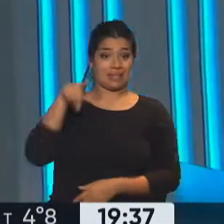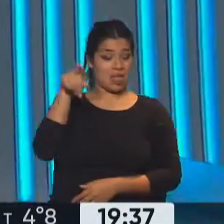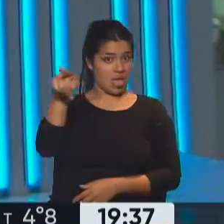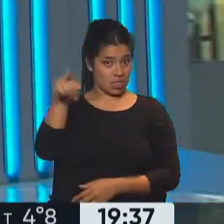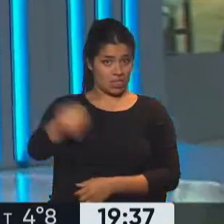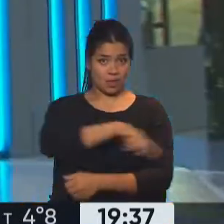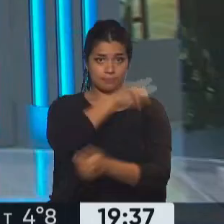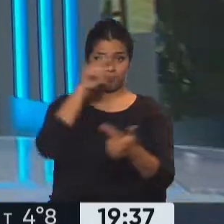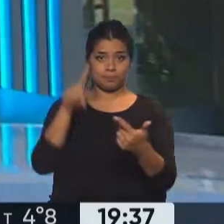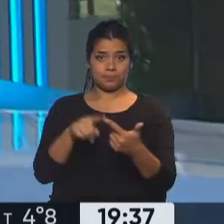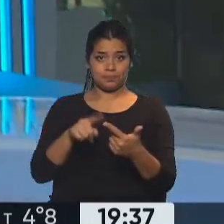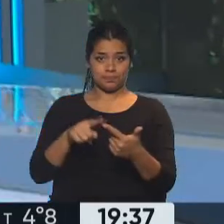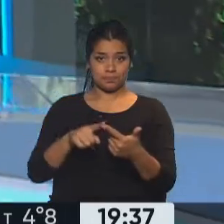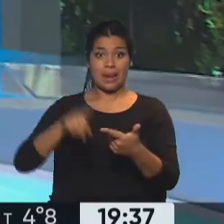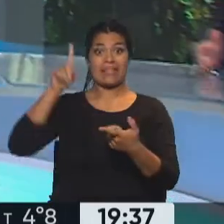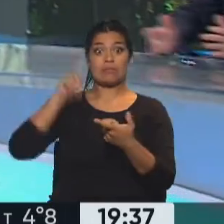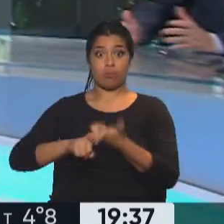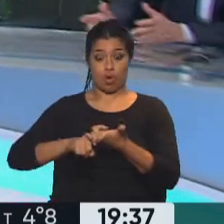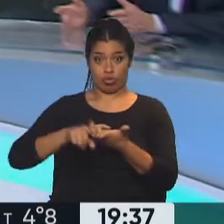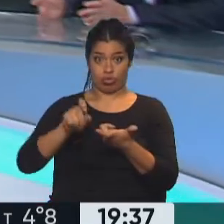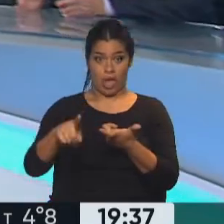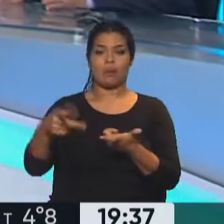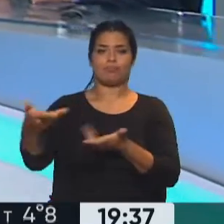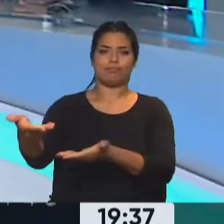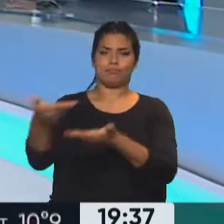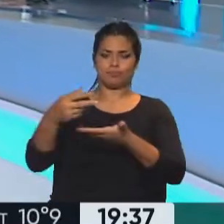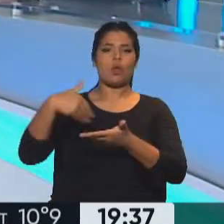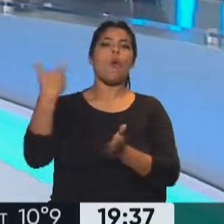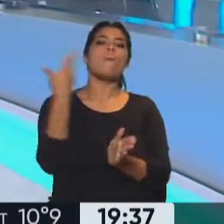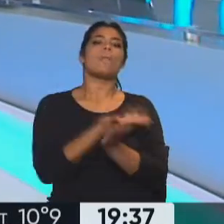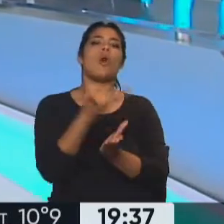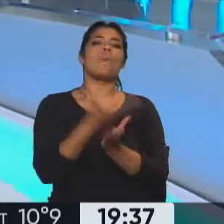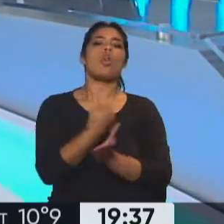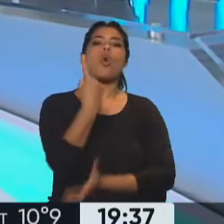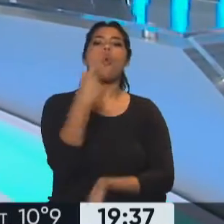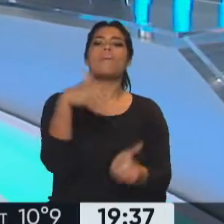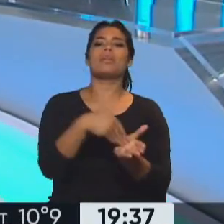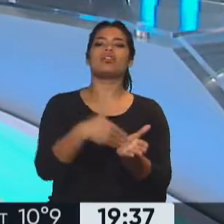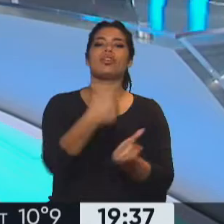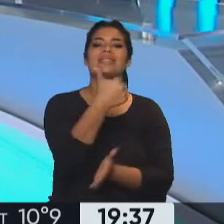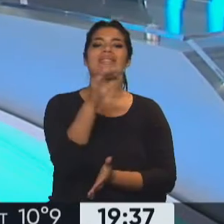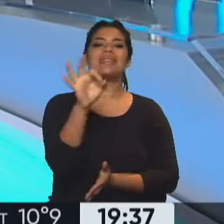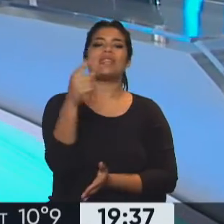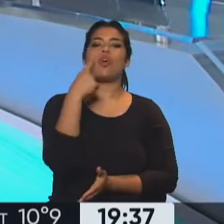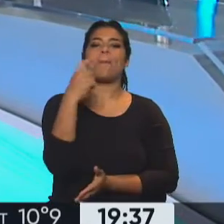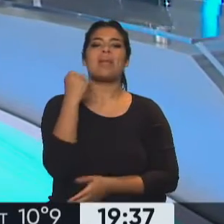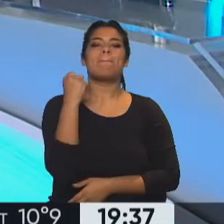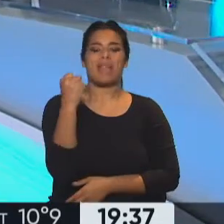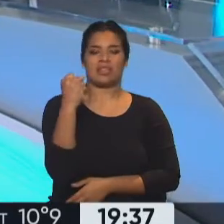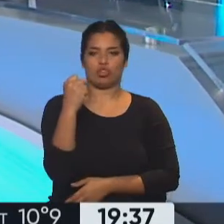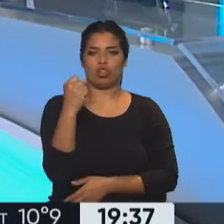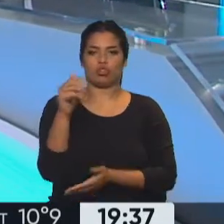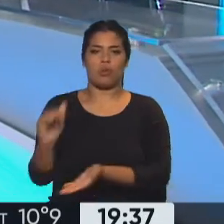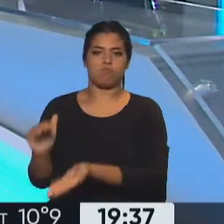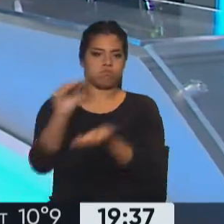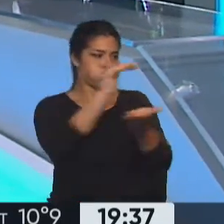Fernández cuanto la primera dama Fabiola Yáñez. 1.600.000 pesos ofreció resarcir, en rigor, reparar